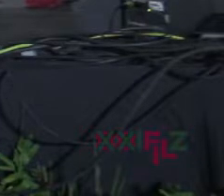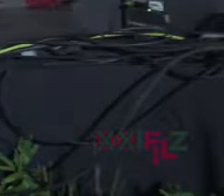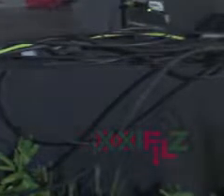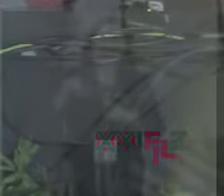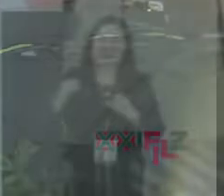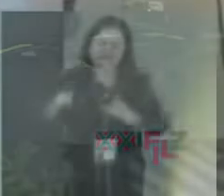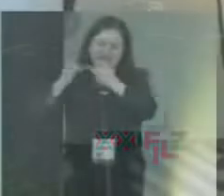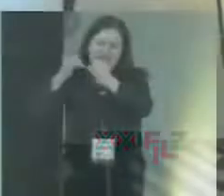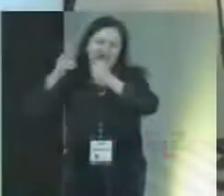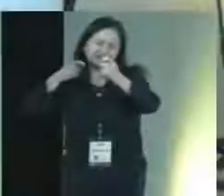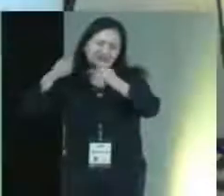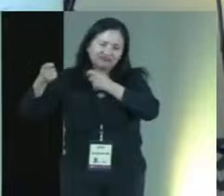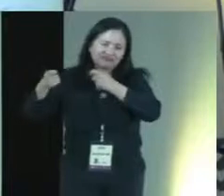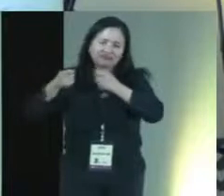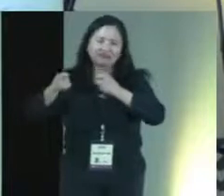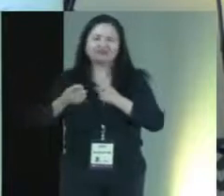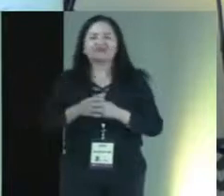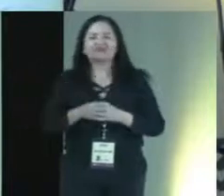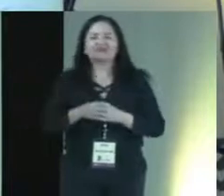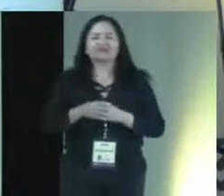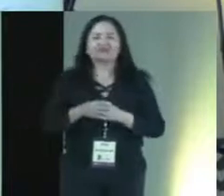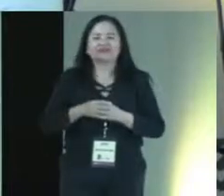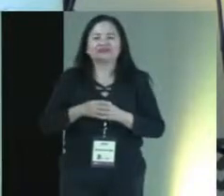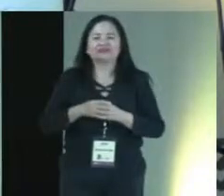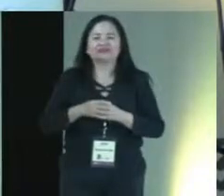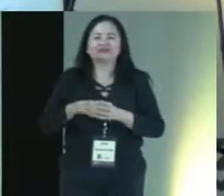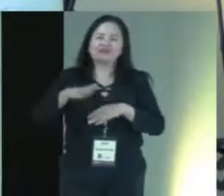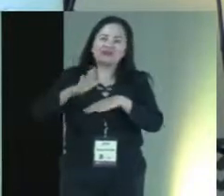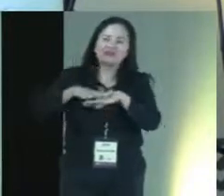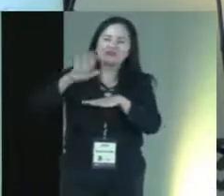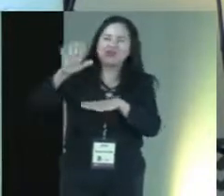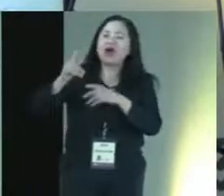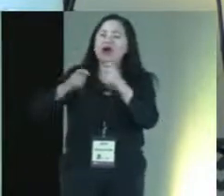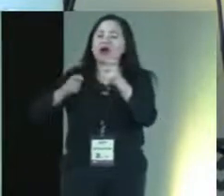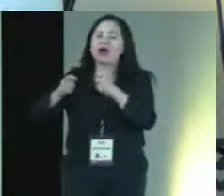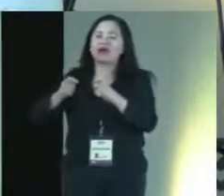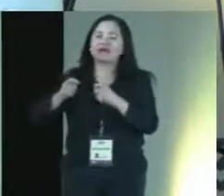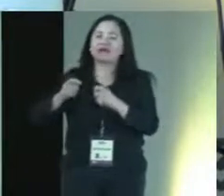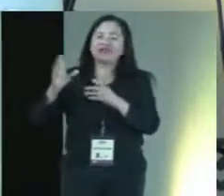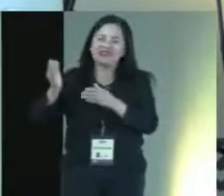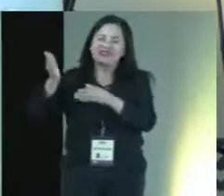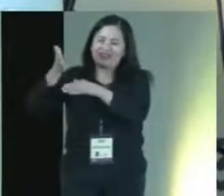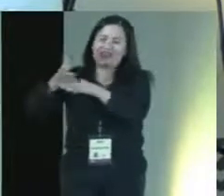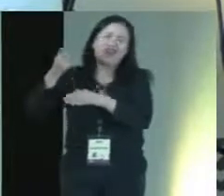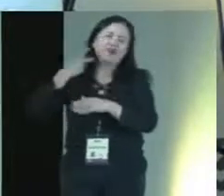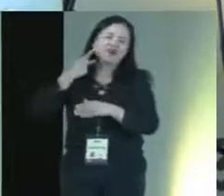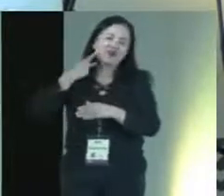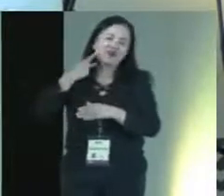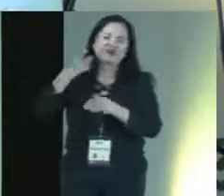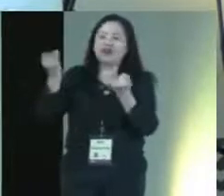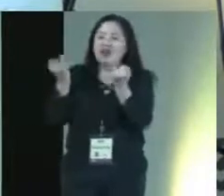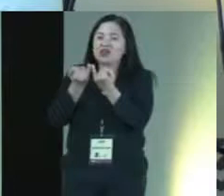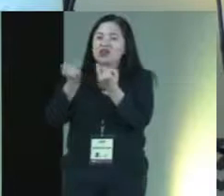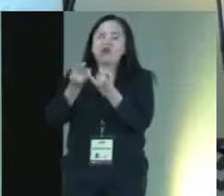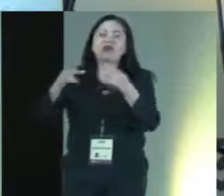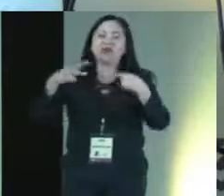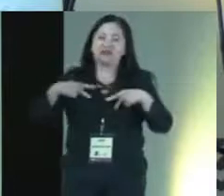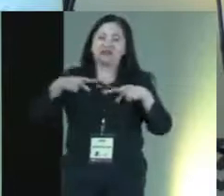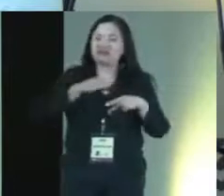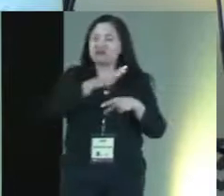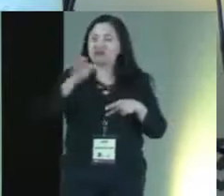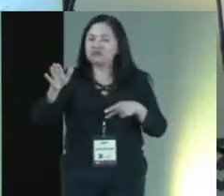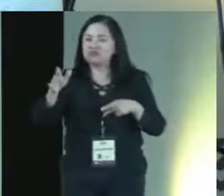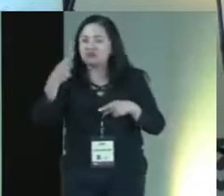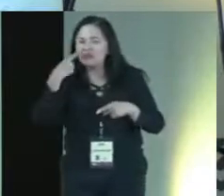instituciones, transitaron a espacios políticos y en general a espacios del poder, a